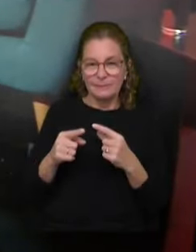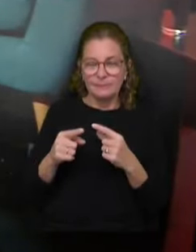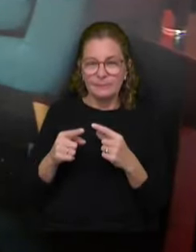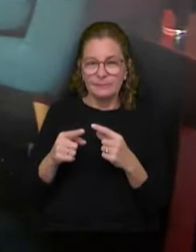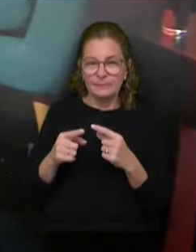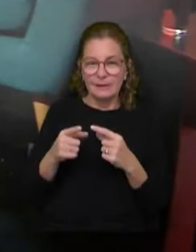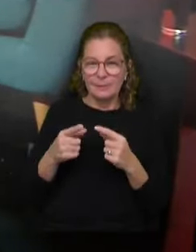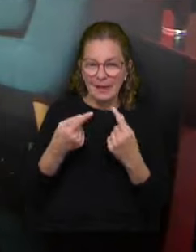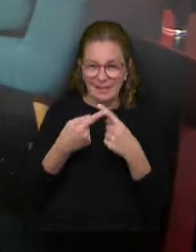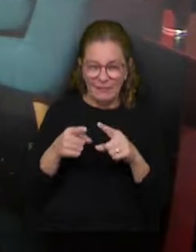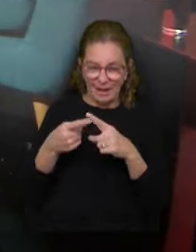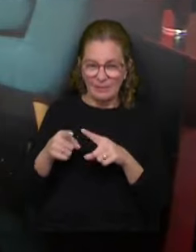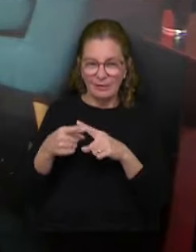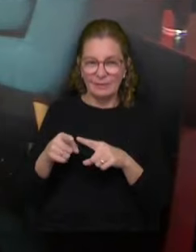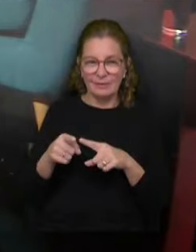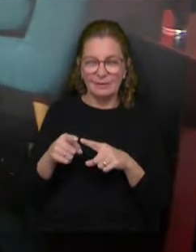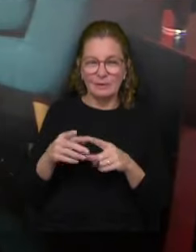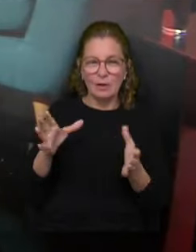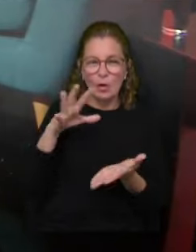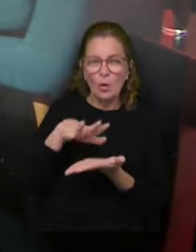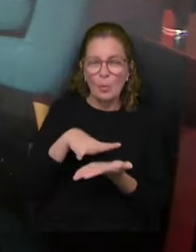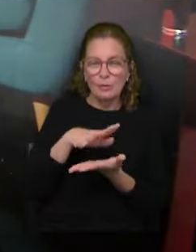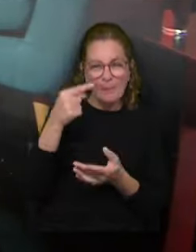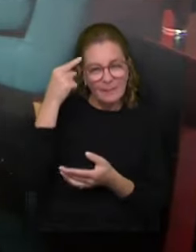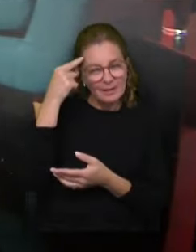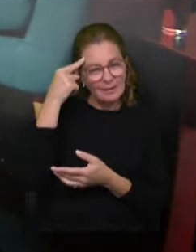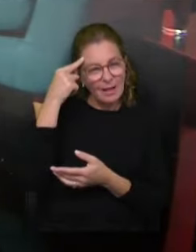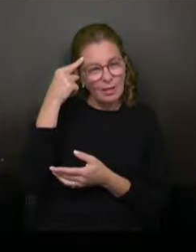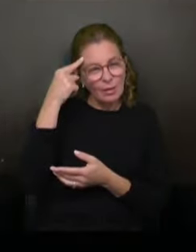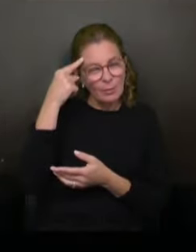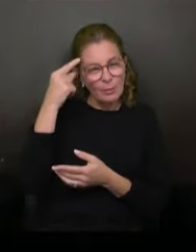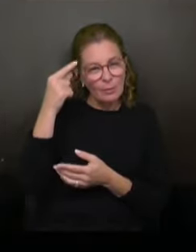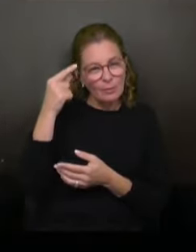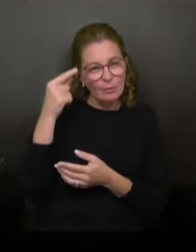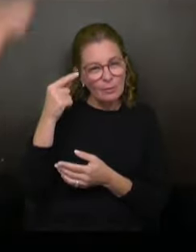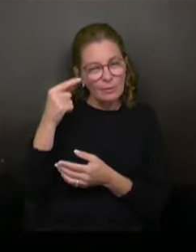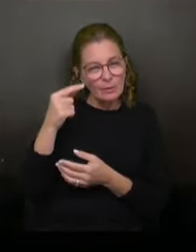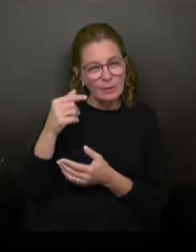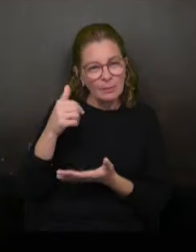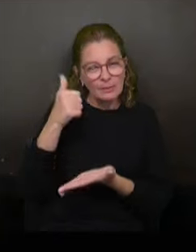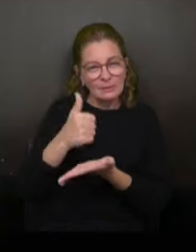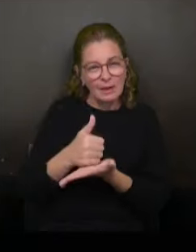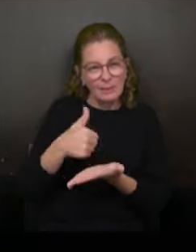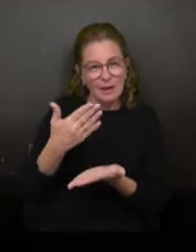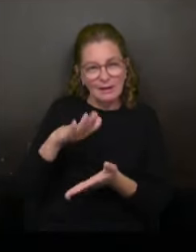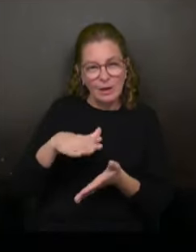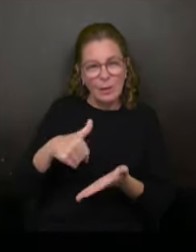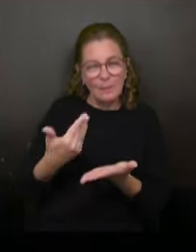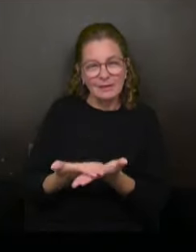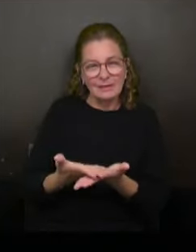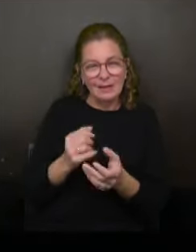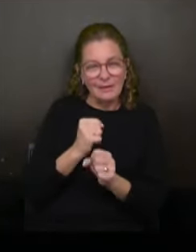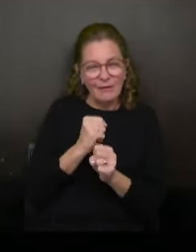Pero trata de variar siempre. Y así, ¿y la banda tiene pensado en el momento de las composiciones del año, presenta una canción o la van